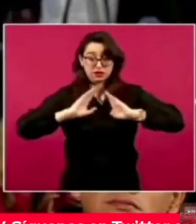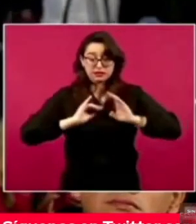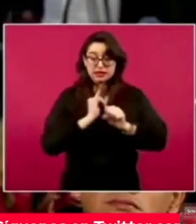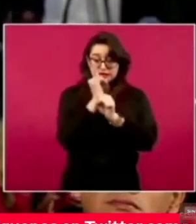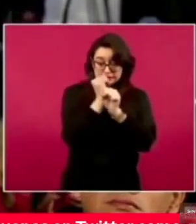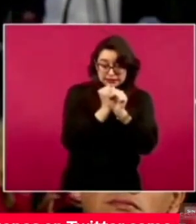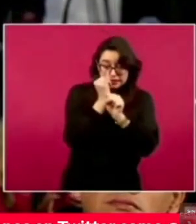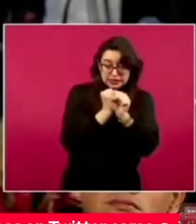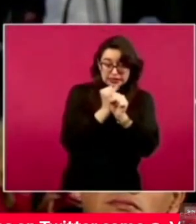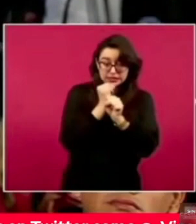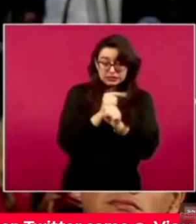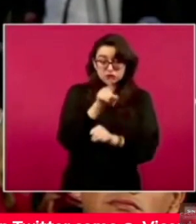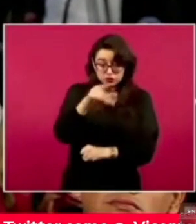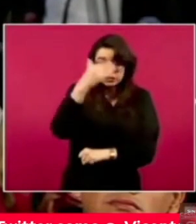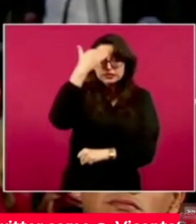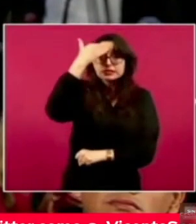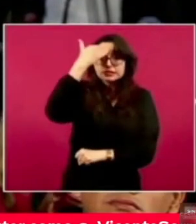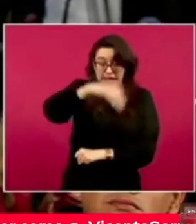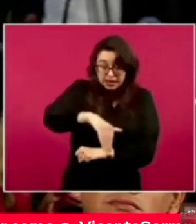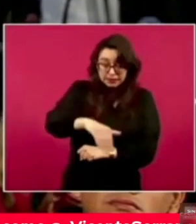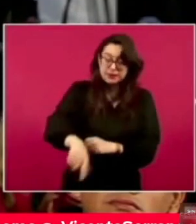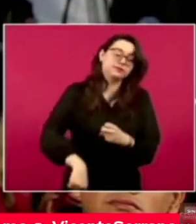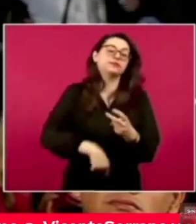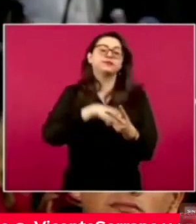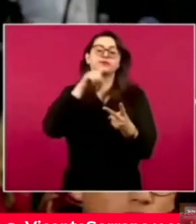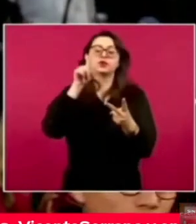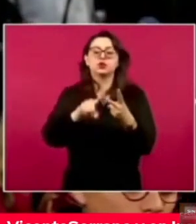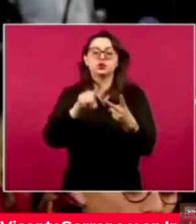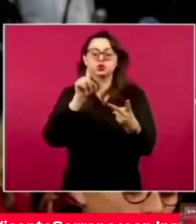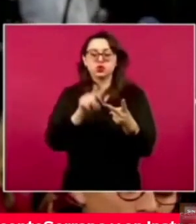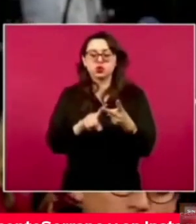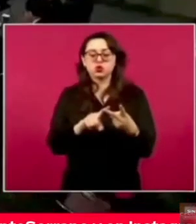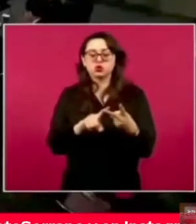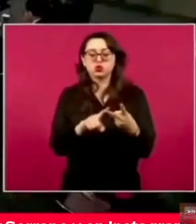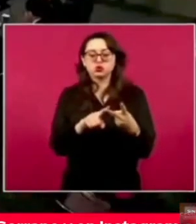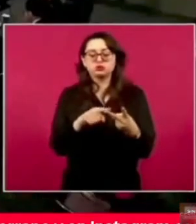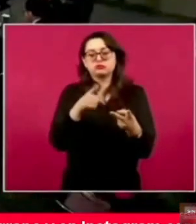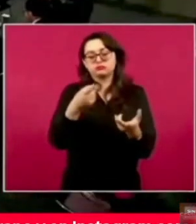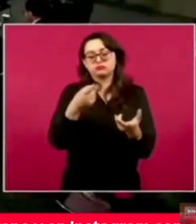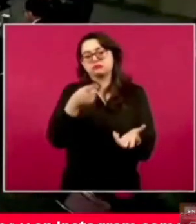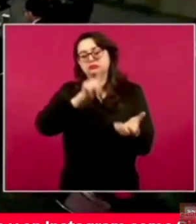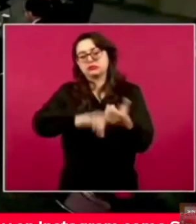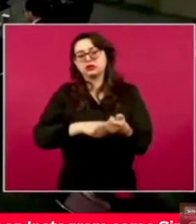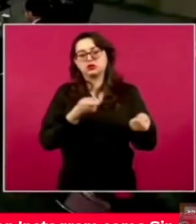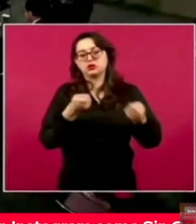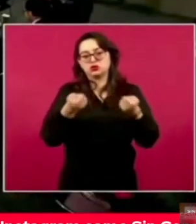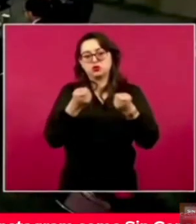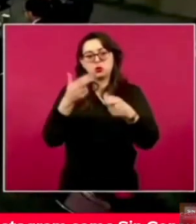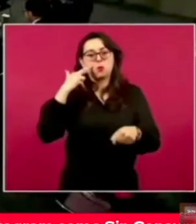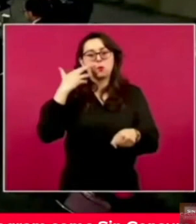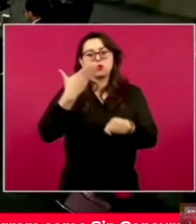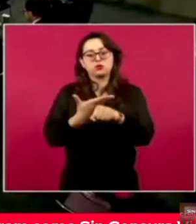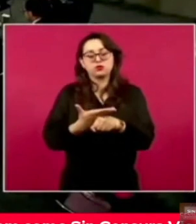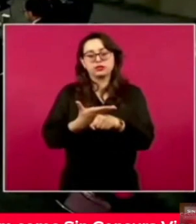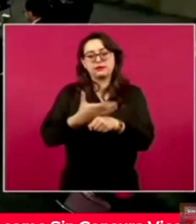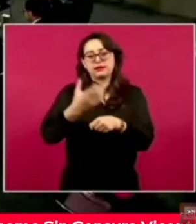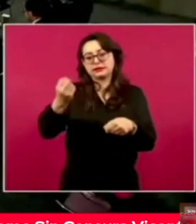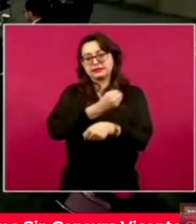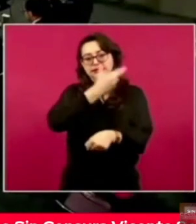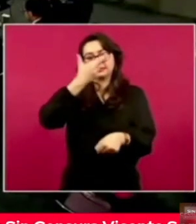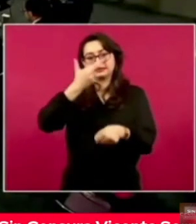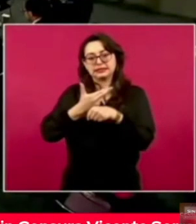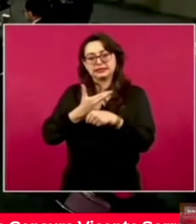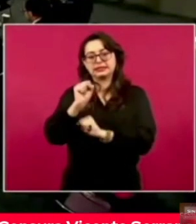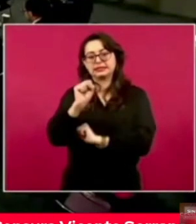Inteligencia? Y dado de que este Centro Militar de Inteligencia responde al titular de la Sedena y utiliza, entre